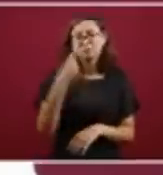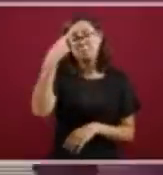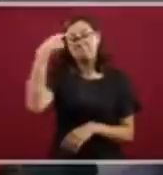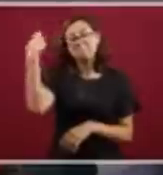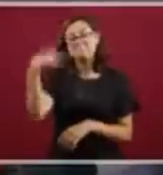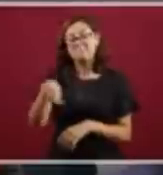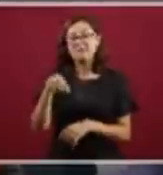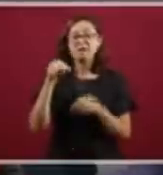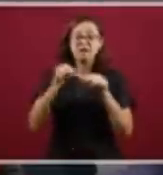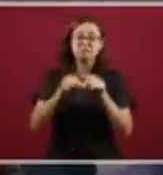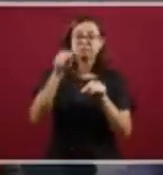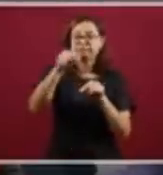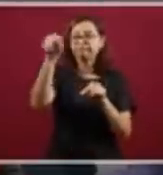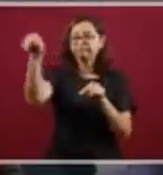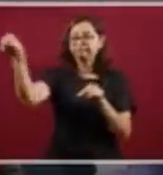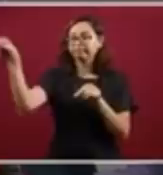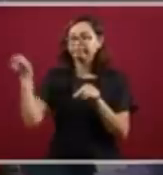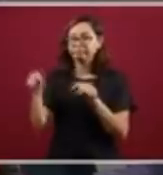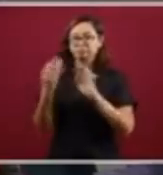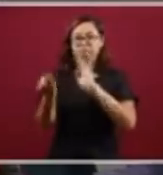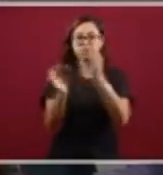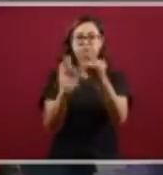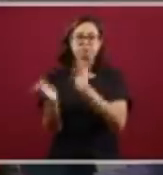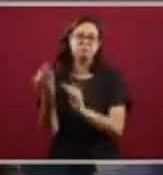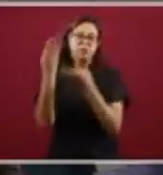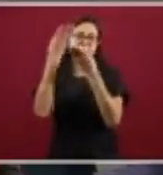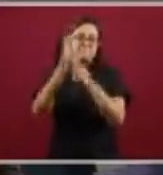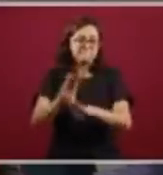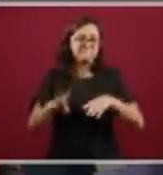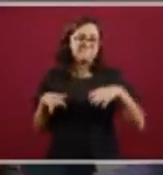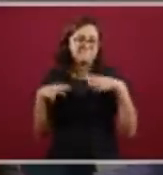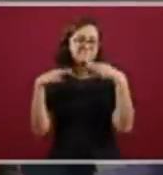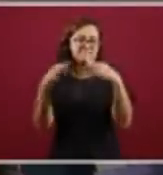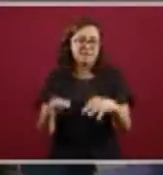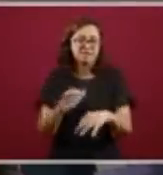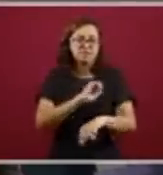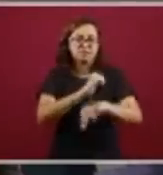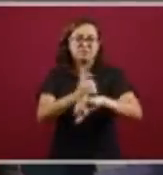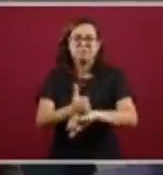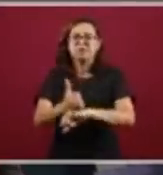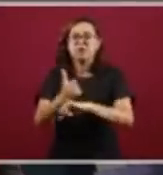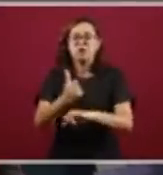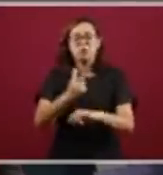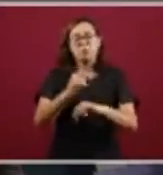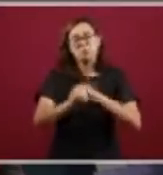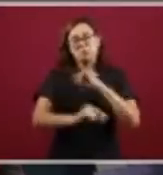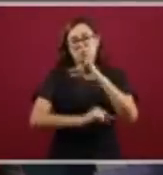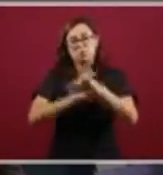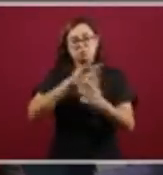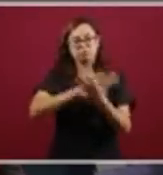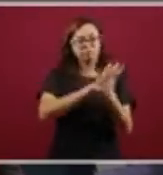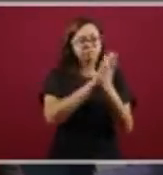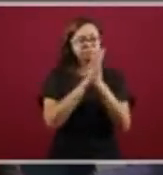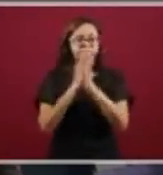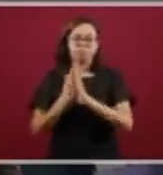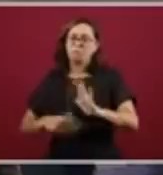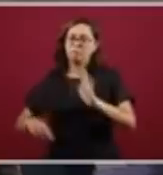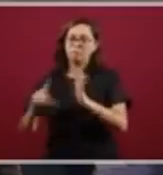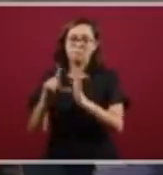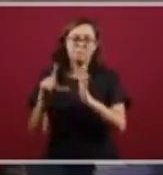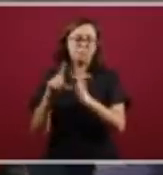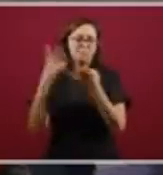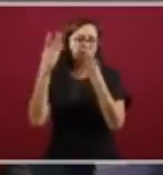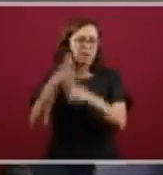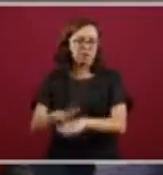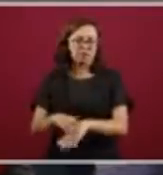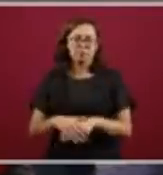bancarizar en los puntos de pago y que podamos ir trasladando todo el modelo a la tarjeta bancaria. De tal